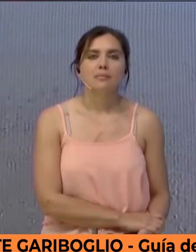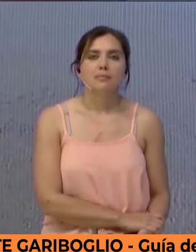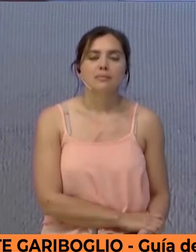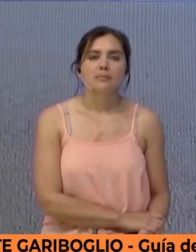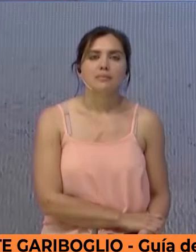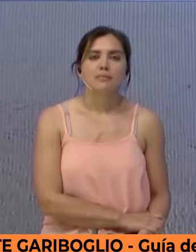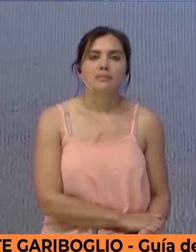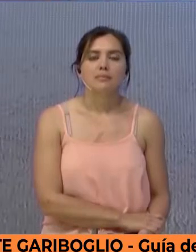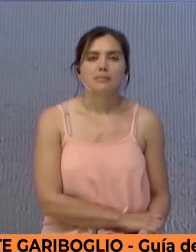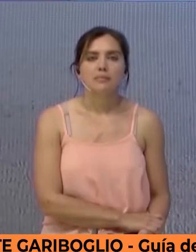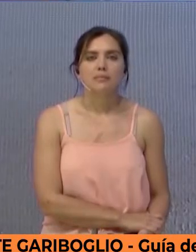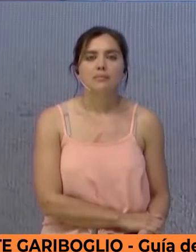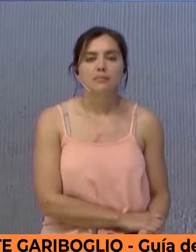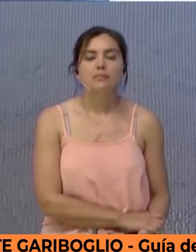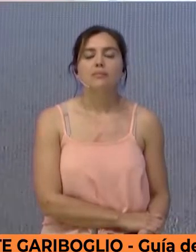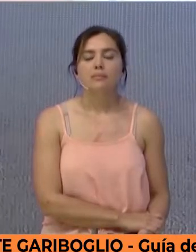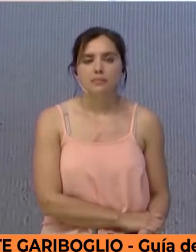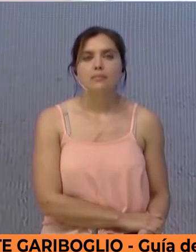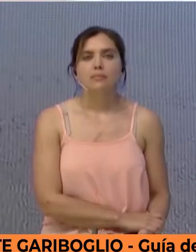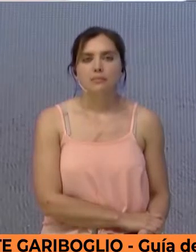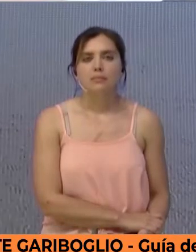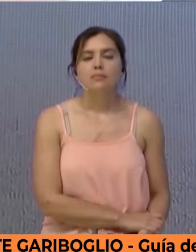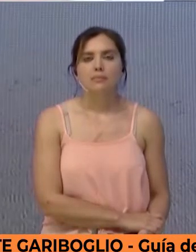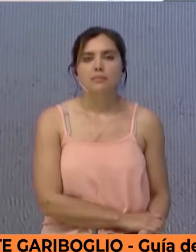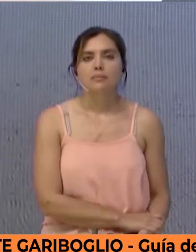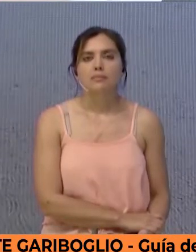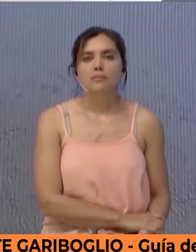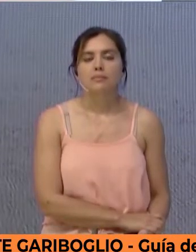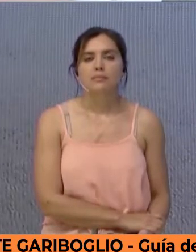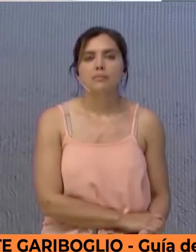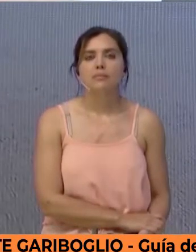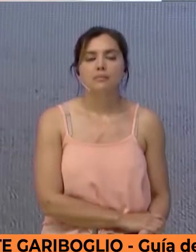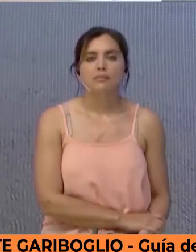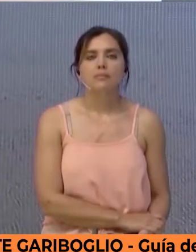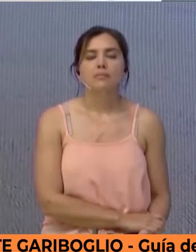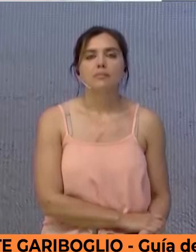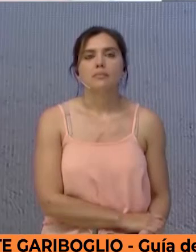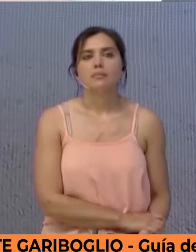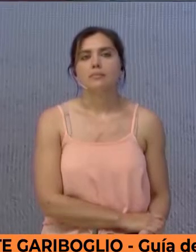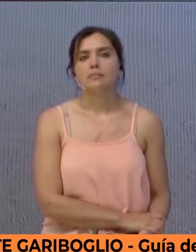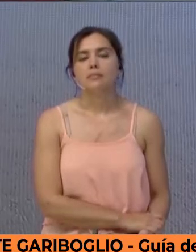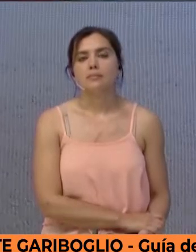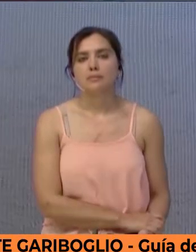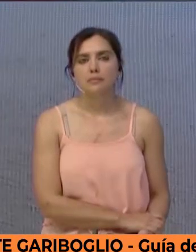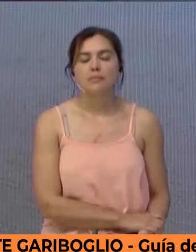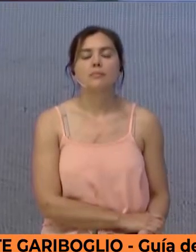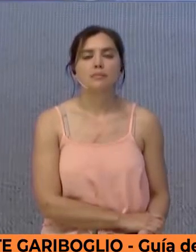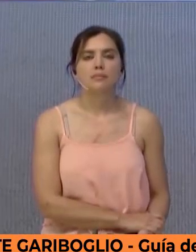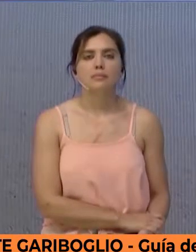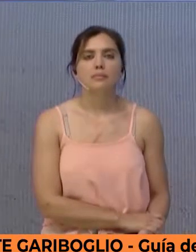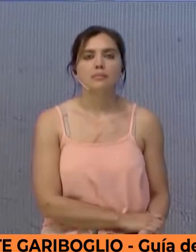islote está, obviamente, bajo agua, salvo los sectores, digamos, de más alto, los refugiados de ingreso y el central, que es muy